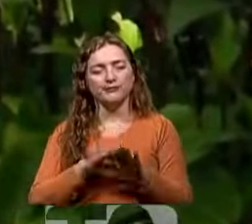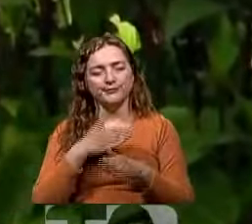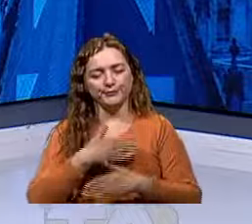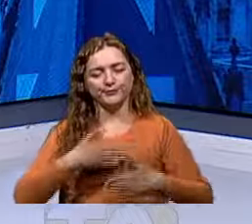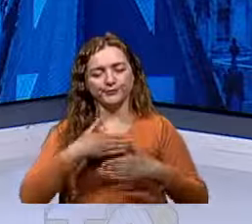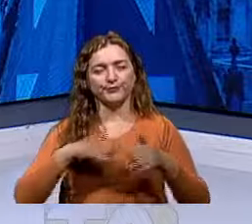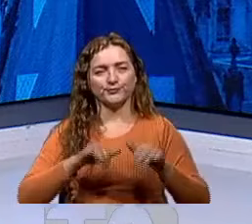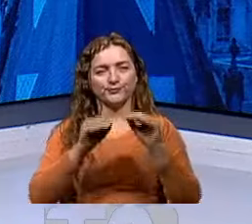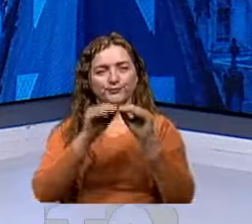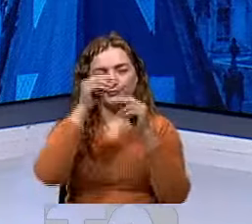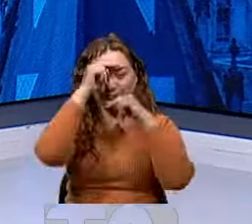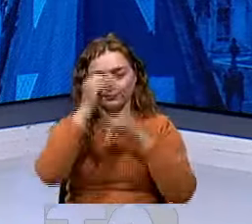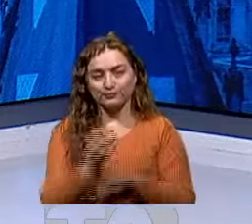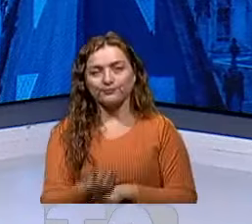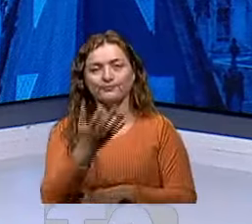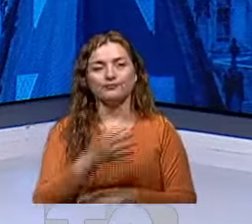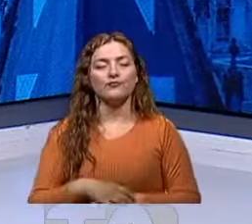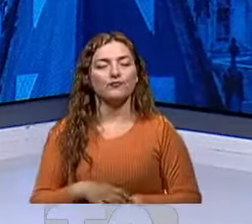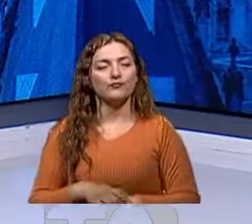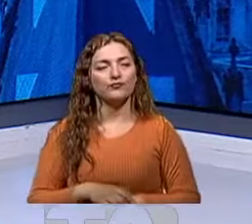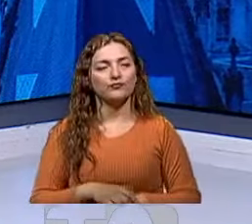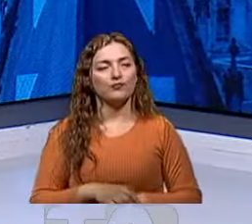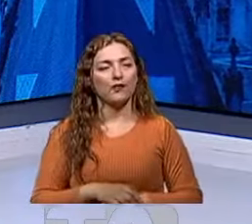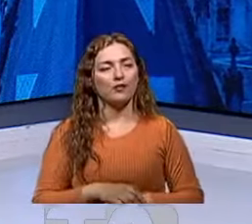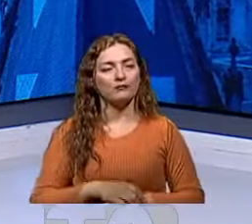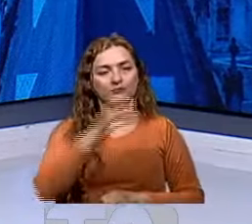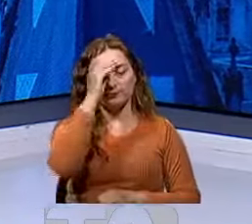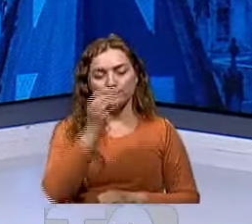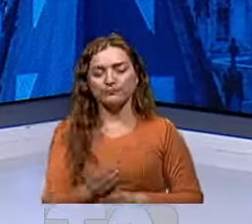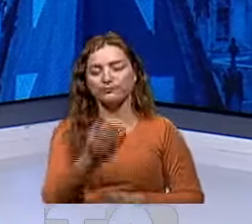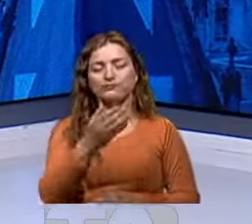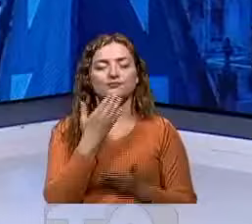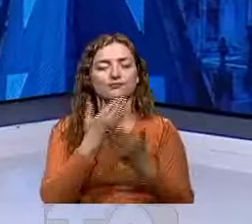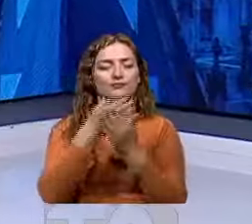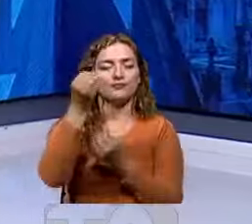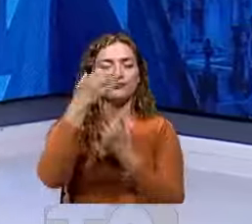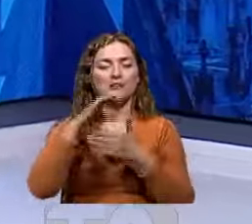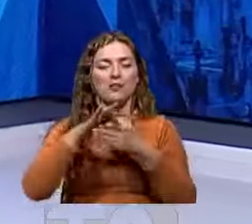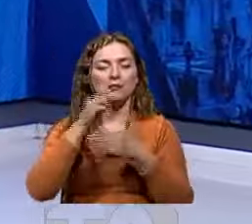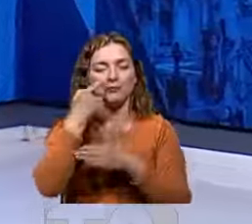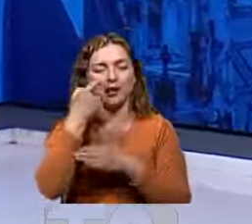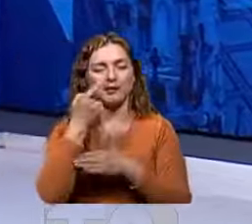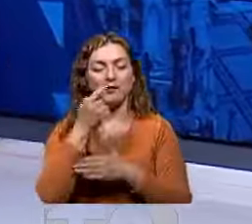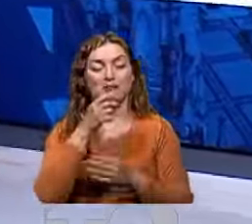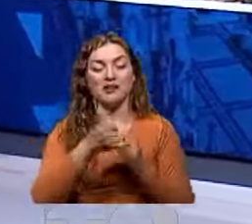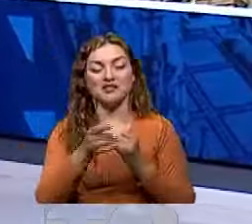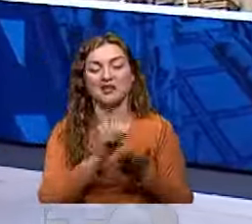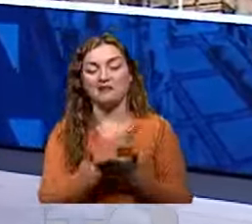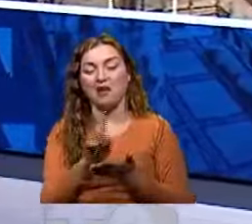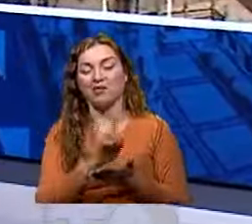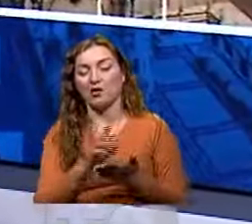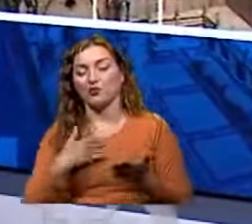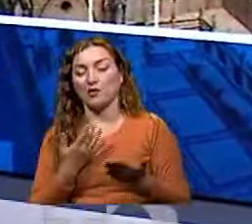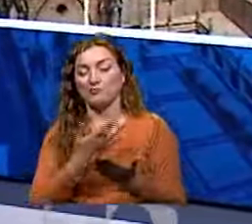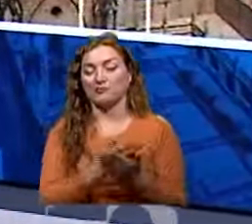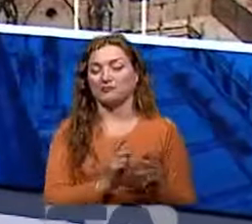Regreso a estudios que tienen más información. Muy buenos días. Buenos días, Michelle, gracias por tu reporte. Yo tengo pendiente ir, así es que este fin de semana voy